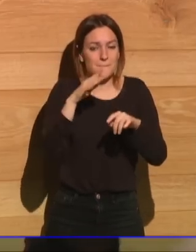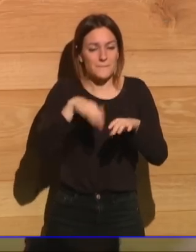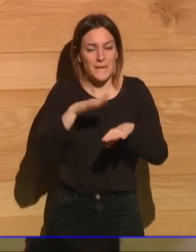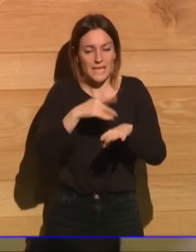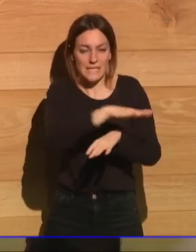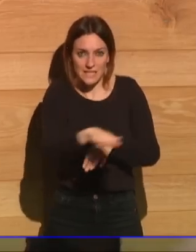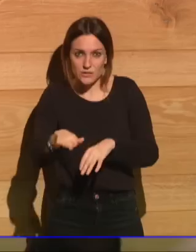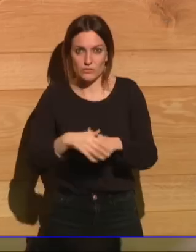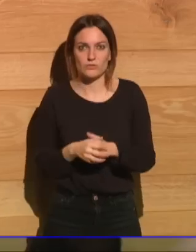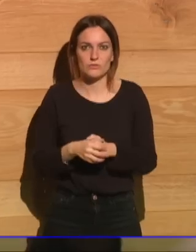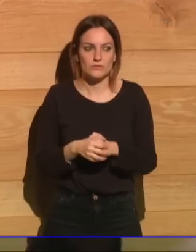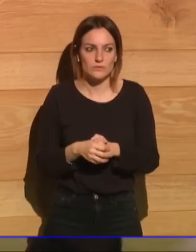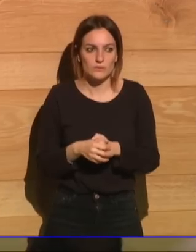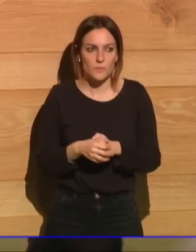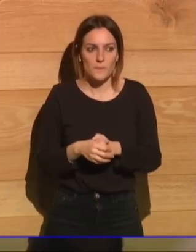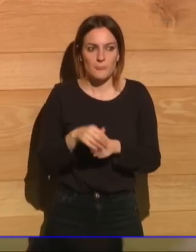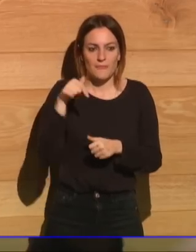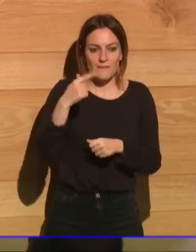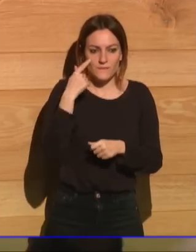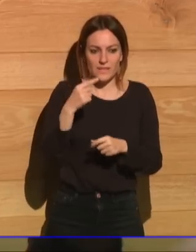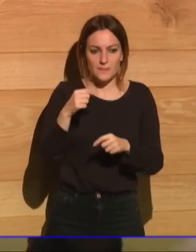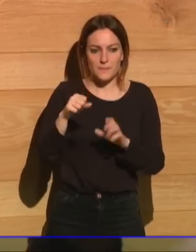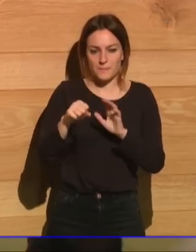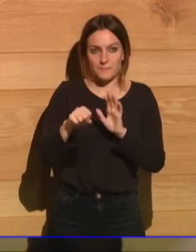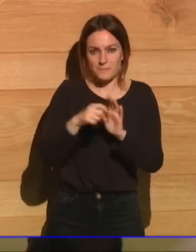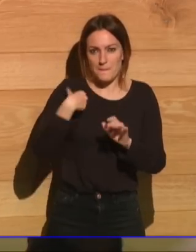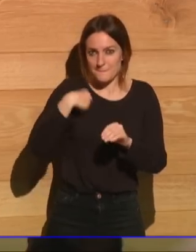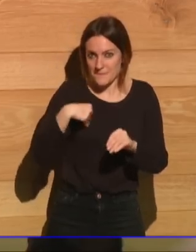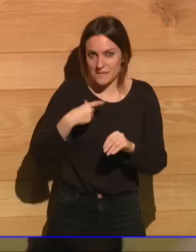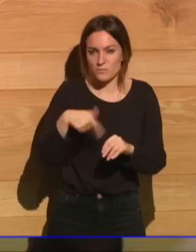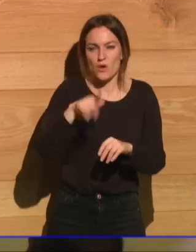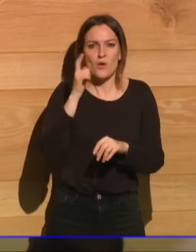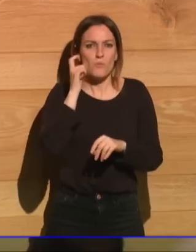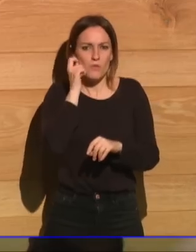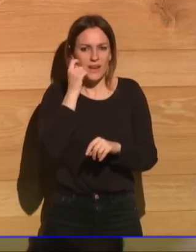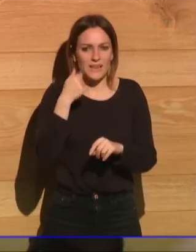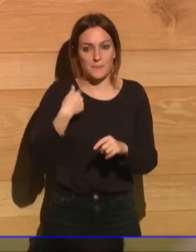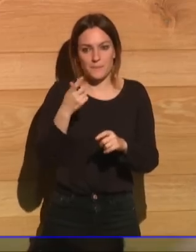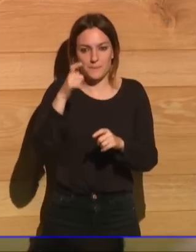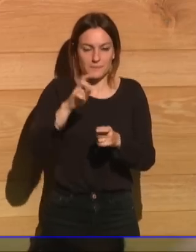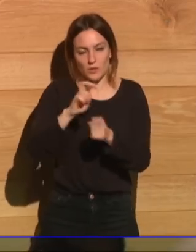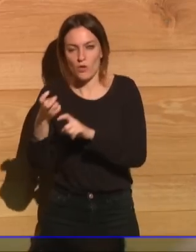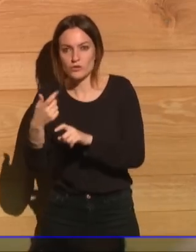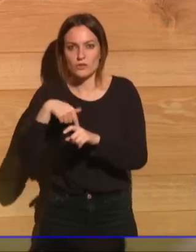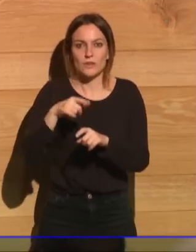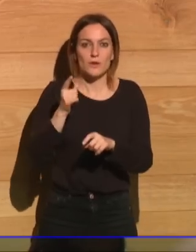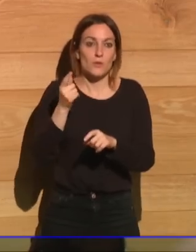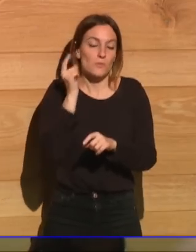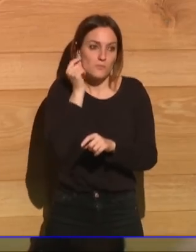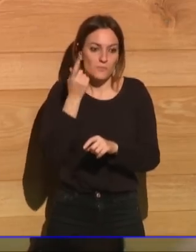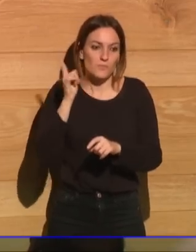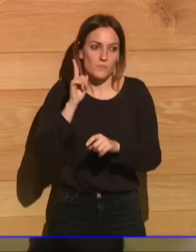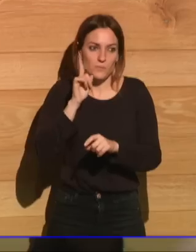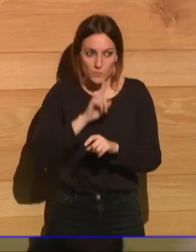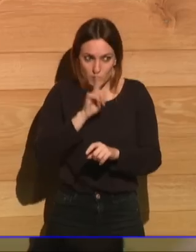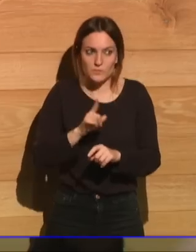tú ves los mismos arquetipos. O sea, es lo tú mismo, ves exactamente. La el chica, marido, la mala, la mujer infiel, la prostituta. Están